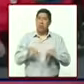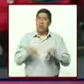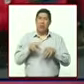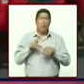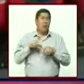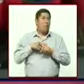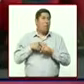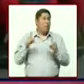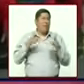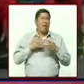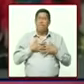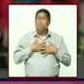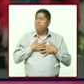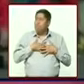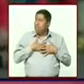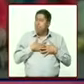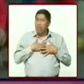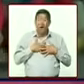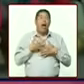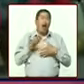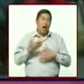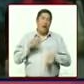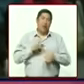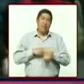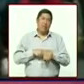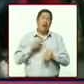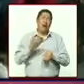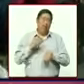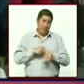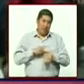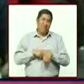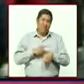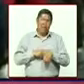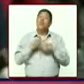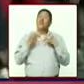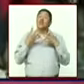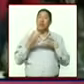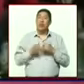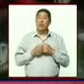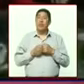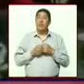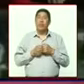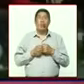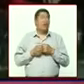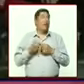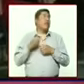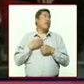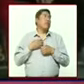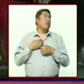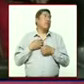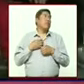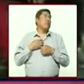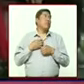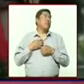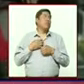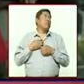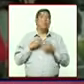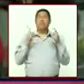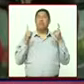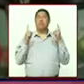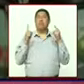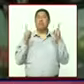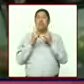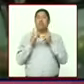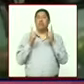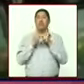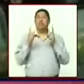cambia la fe en la selección. Hay todavía tiempo. Ah, ¿cuánto va a caer el partido? ¿Hay fe? Por lo menos un empate.